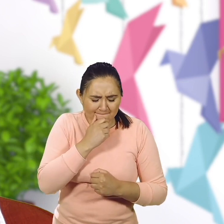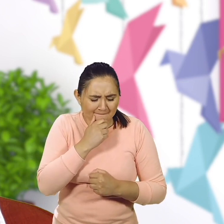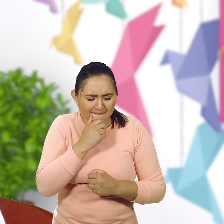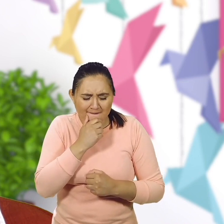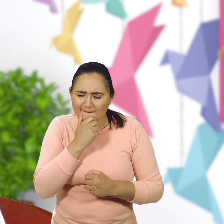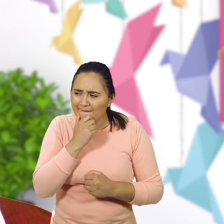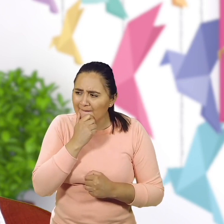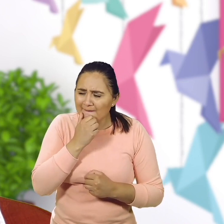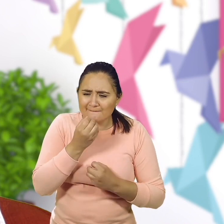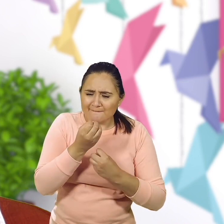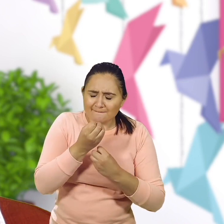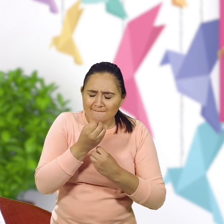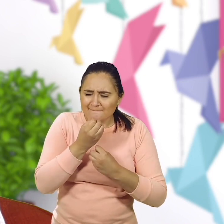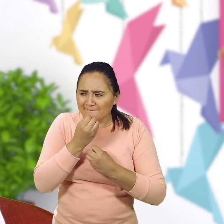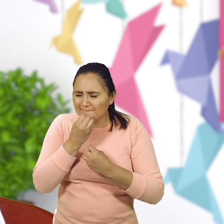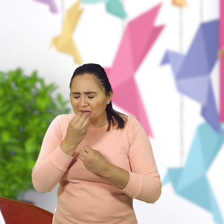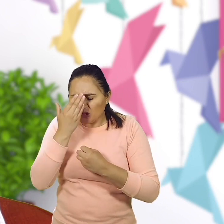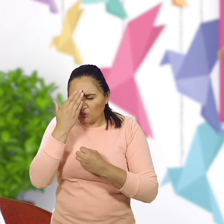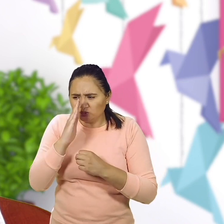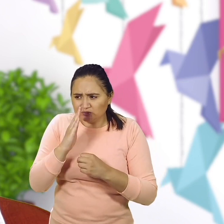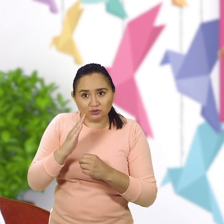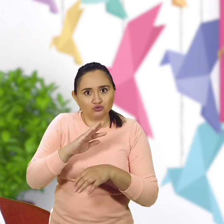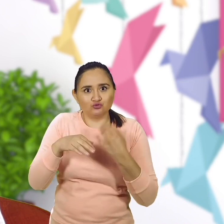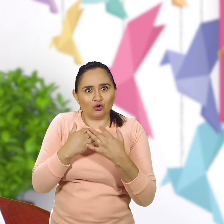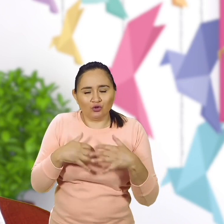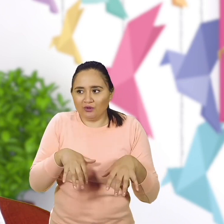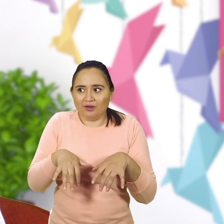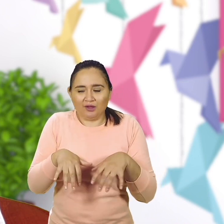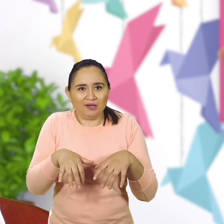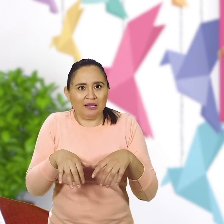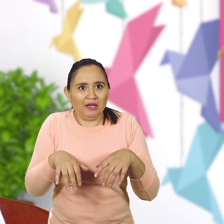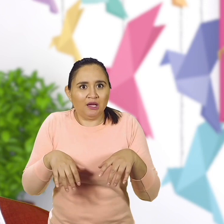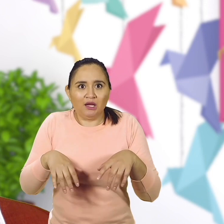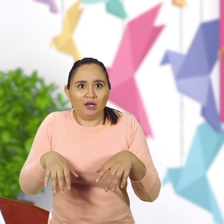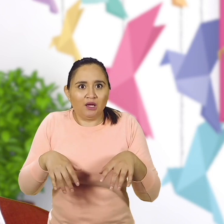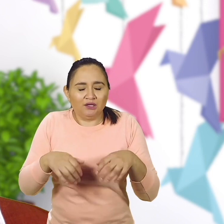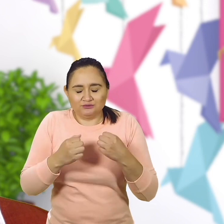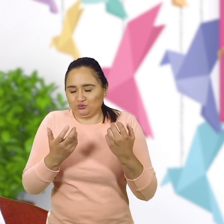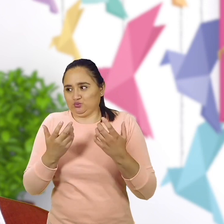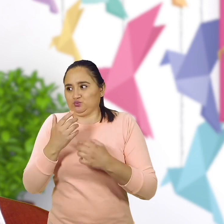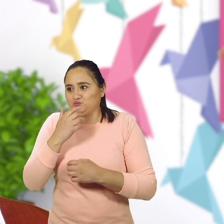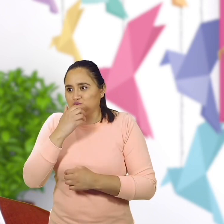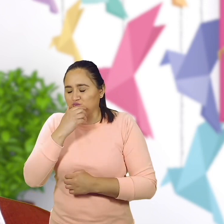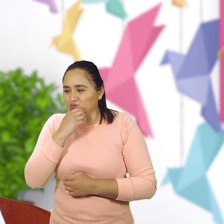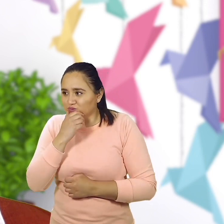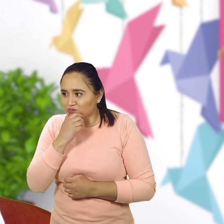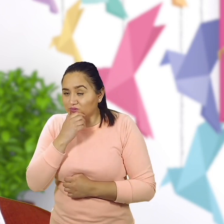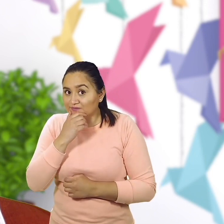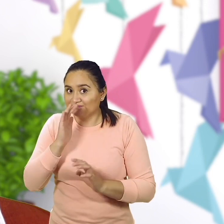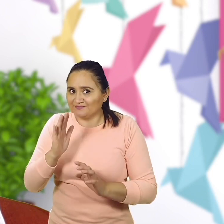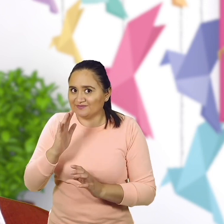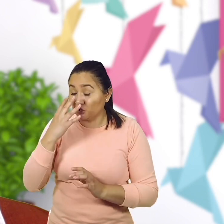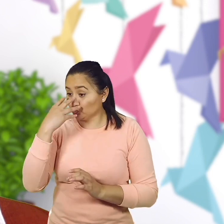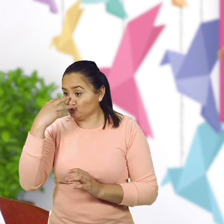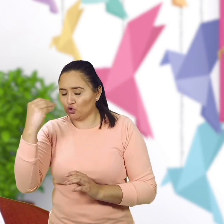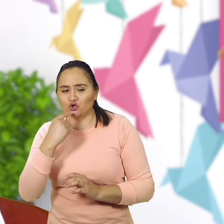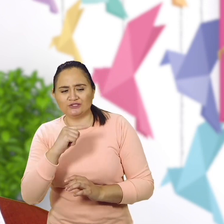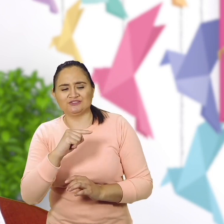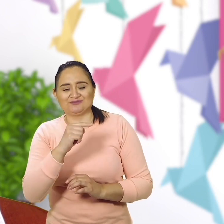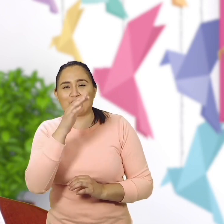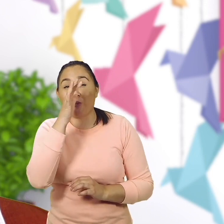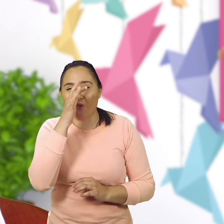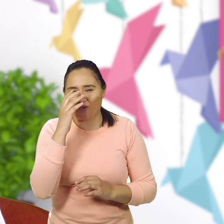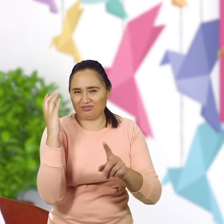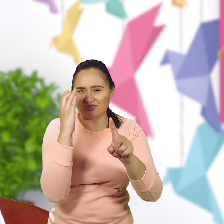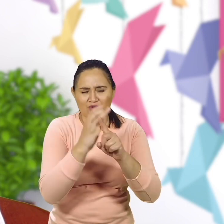quedó callado mientras sentía que le temblaba todo el cuerpo, desde su larga cola hasta el último de sus bigotes. Entonces, el zorro